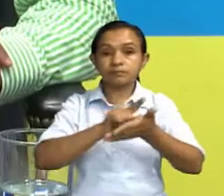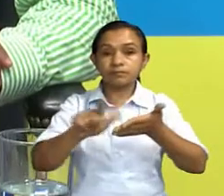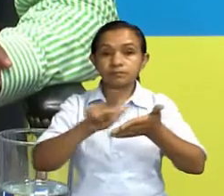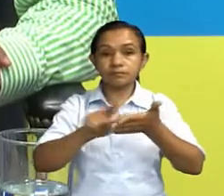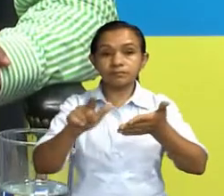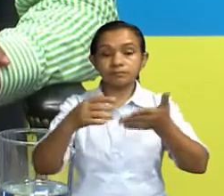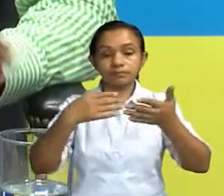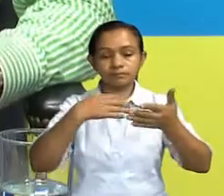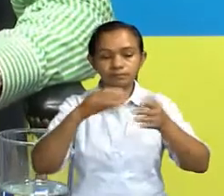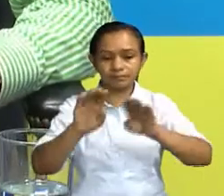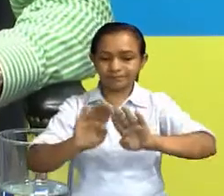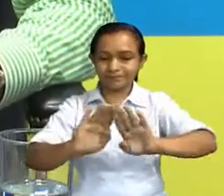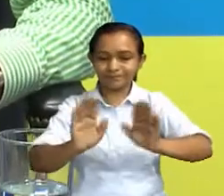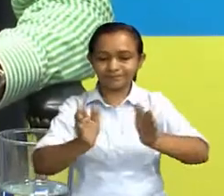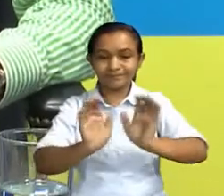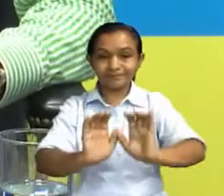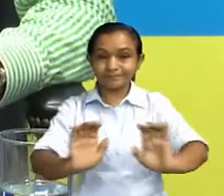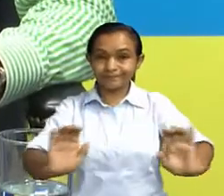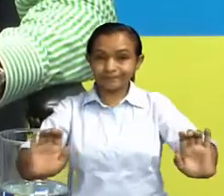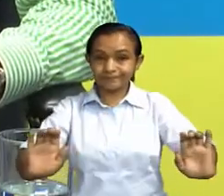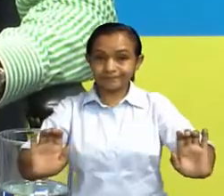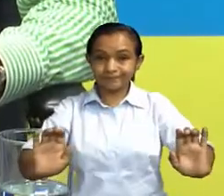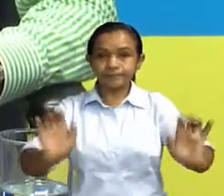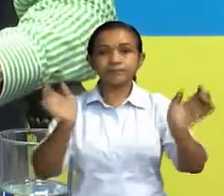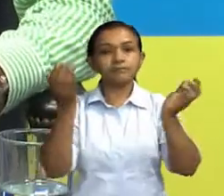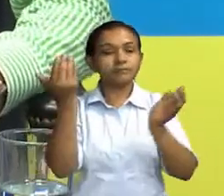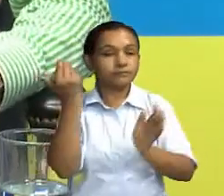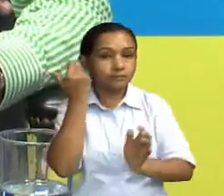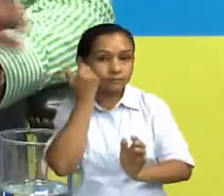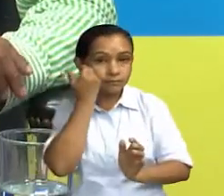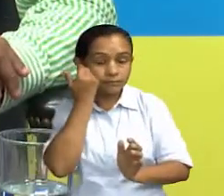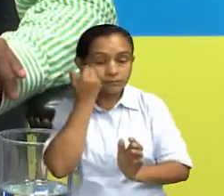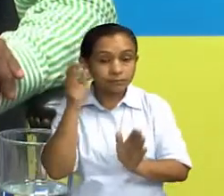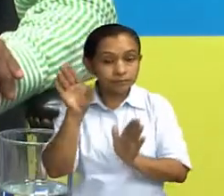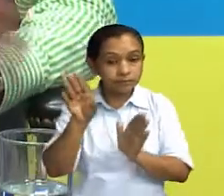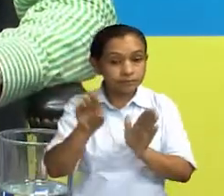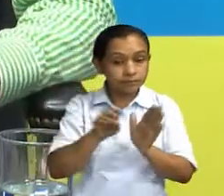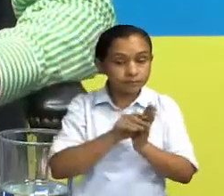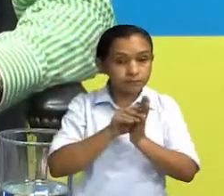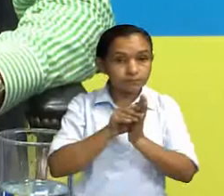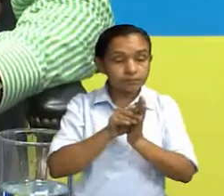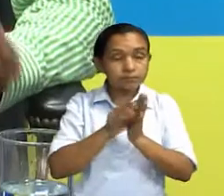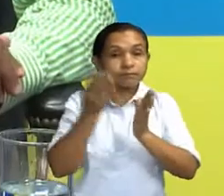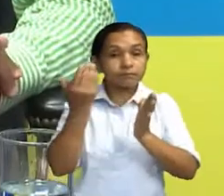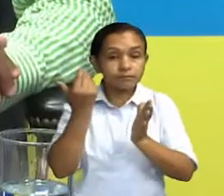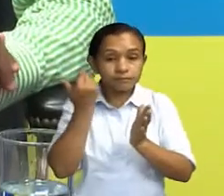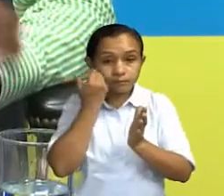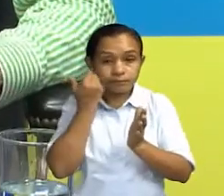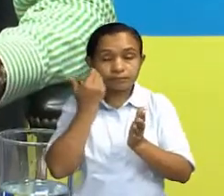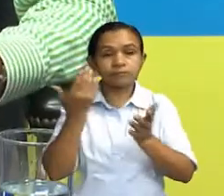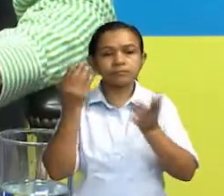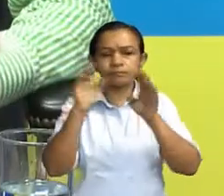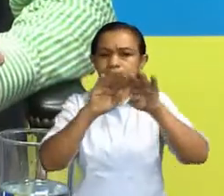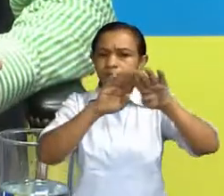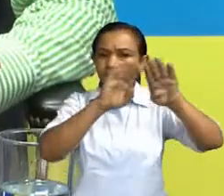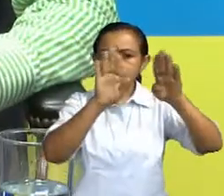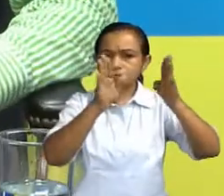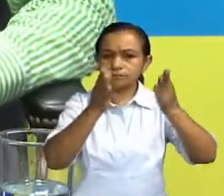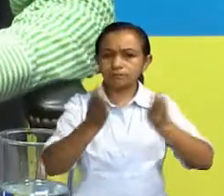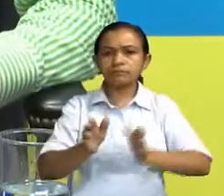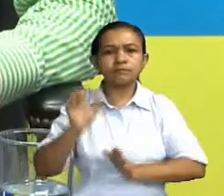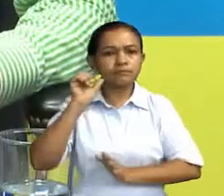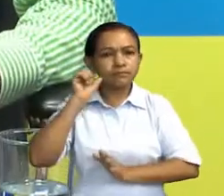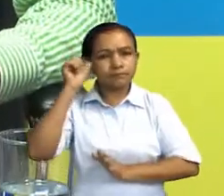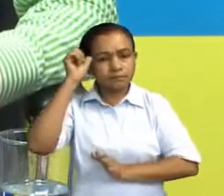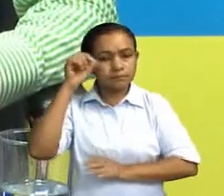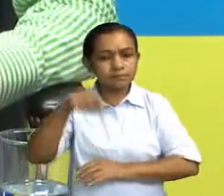de nuestras niñas. Es una enfermedad, es una bacteria, es una infección que afecta también a la mujer adulta, pero